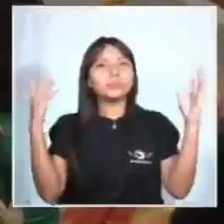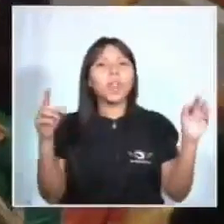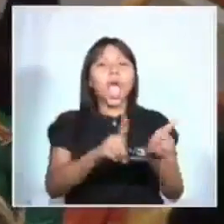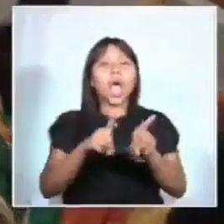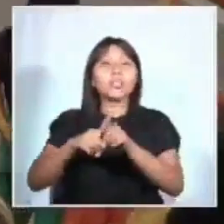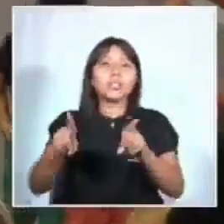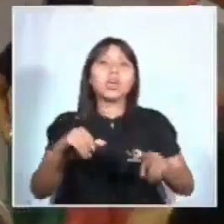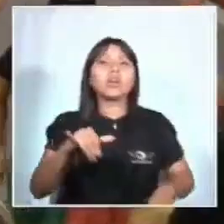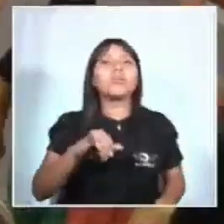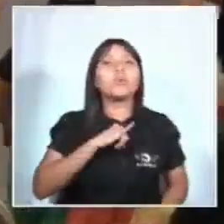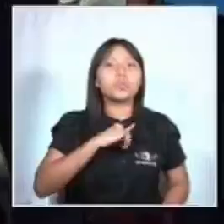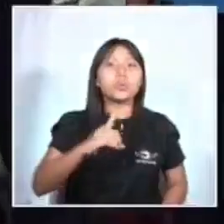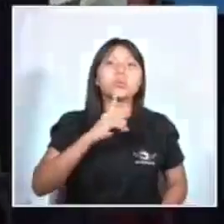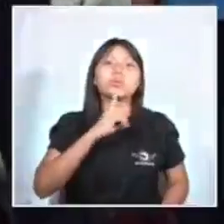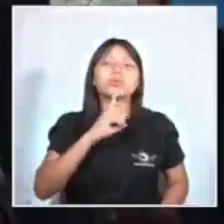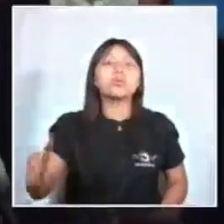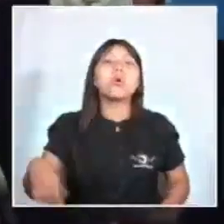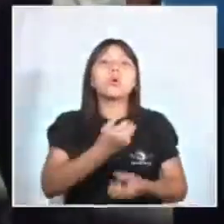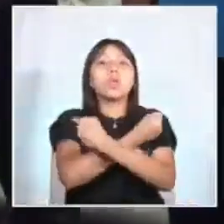Así como yo soy salva,